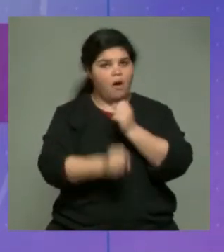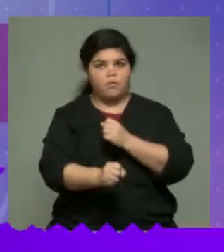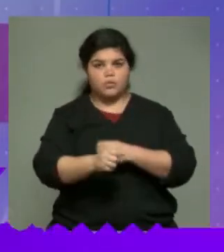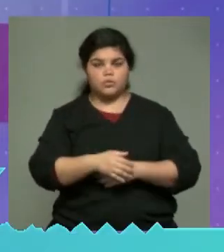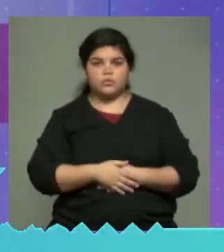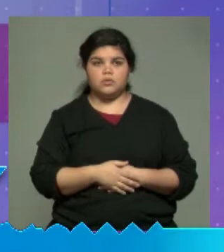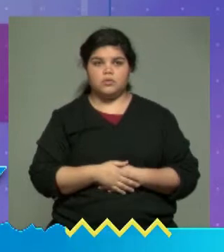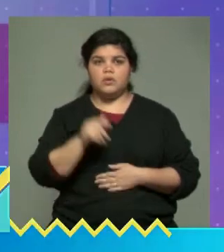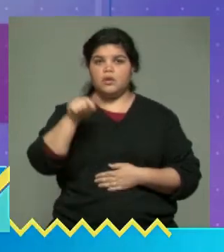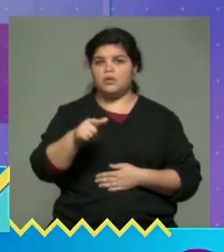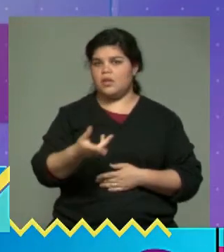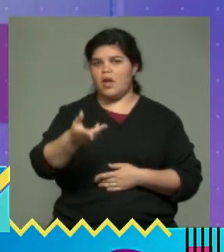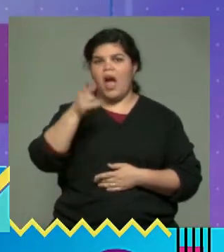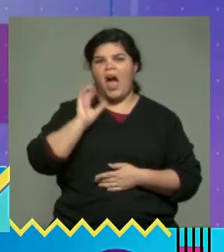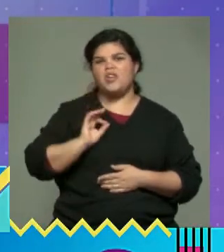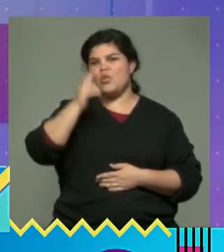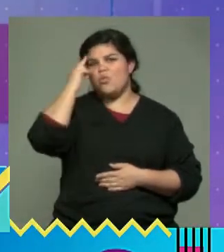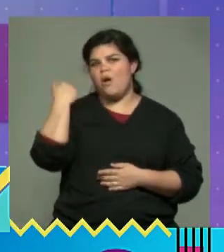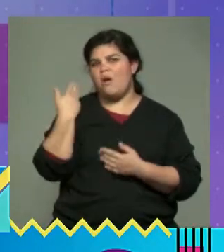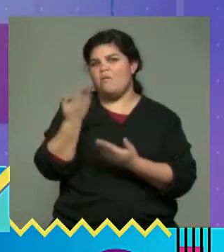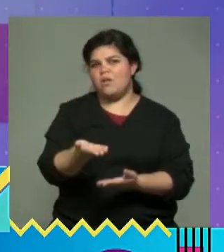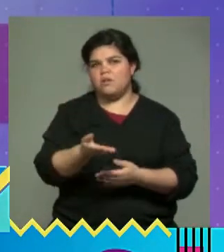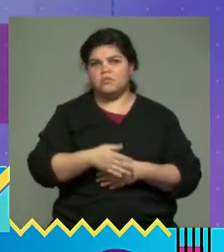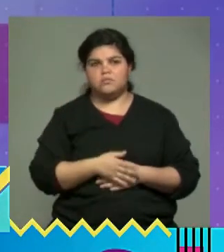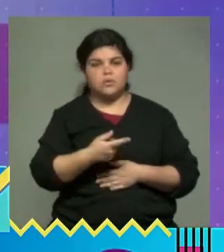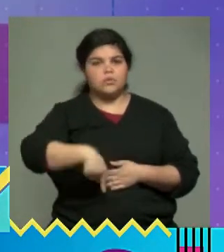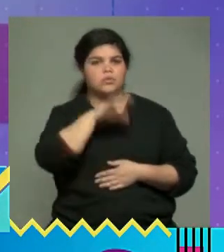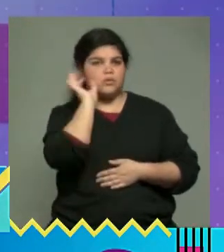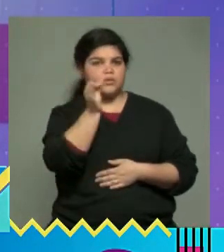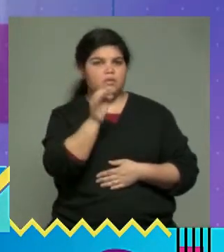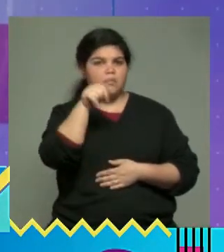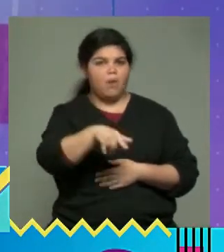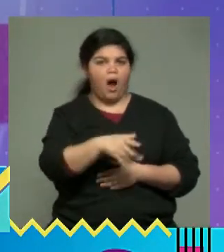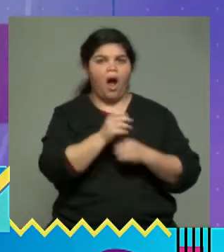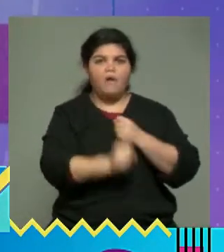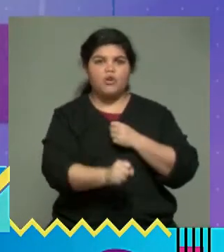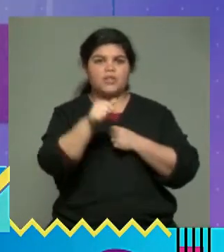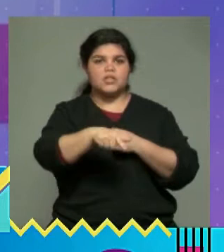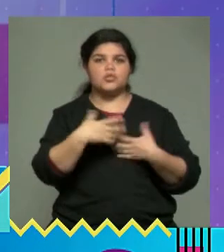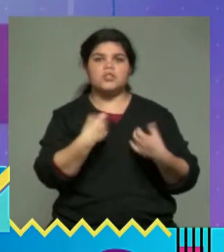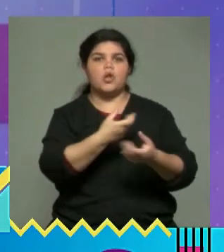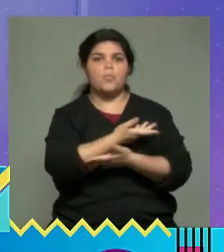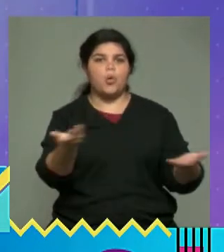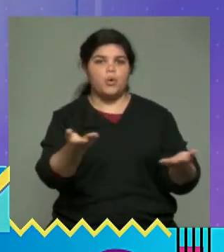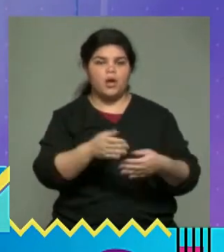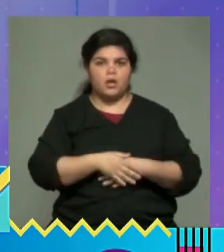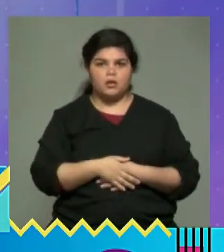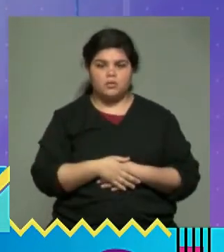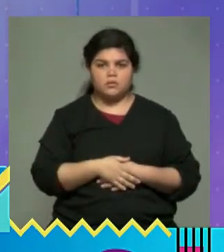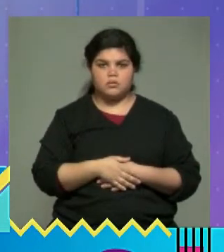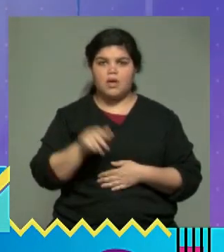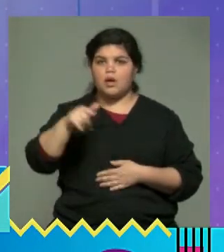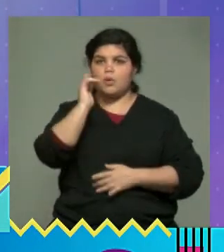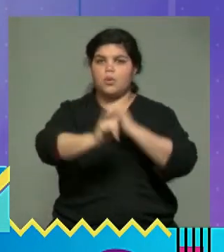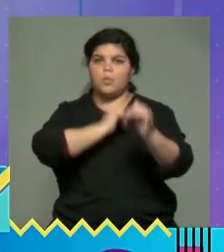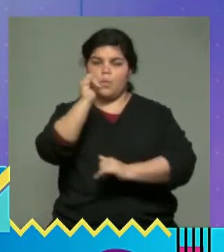Que se viene presentando hace 9 años. Porque entendemos que la cuestión del aborto es una cuestión de salud pública. Plantea, en este caso, que en las